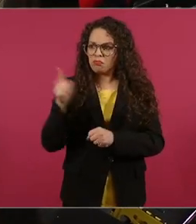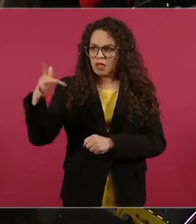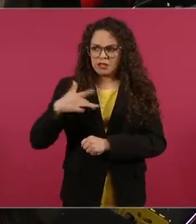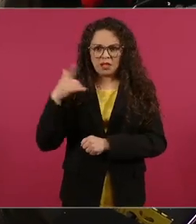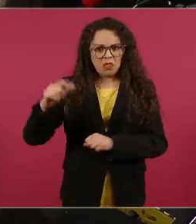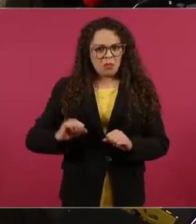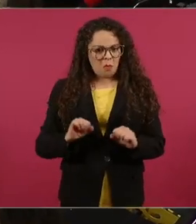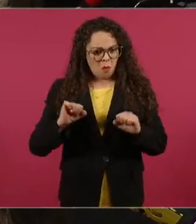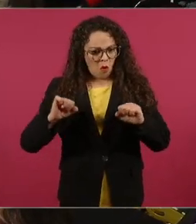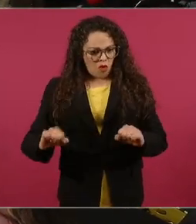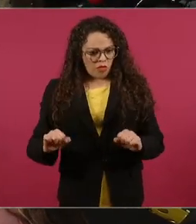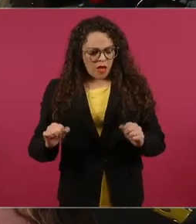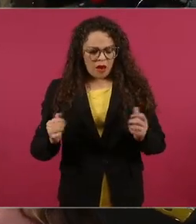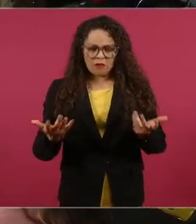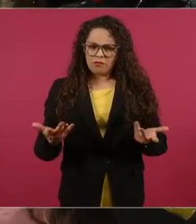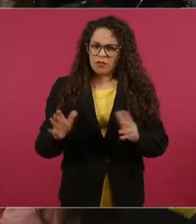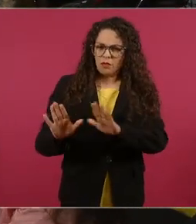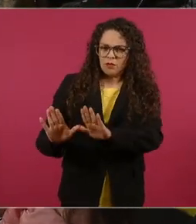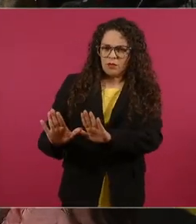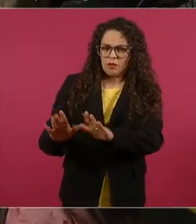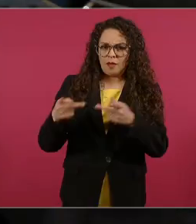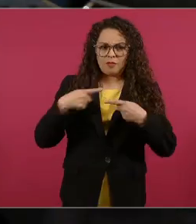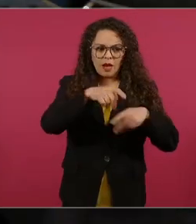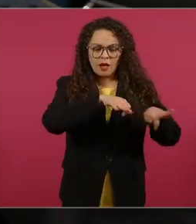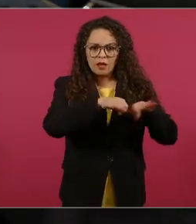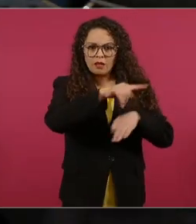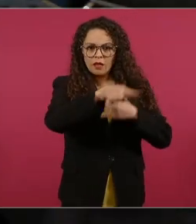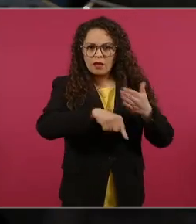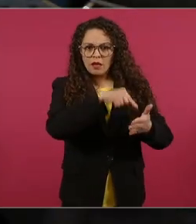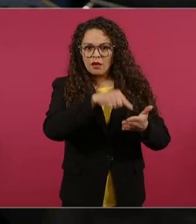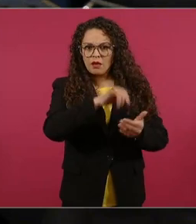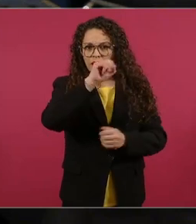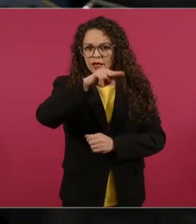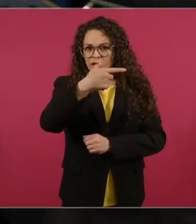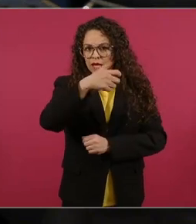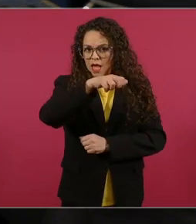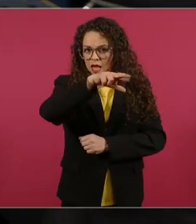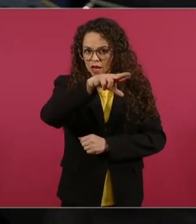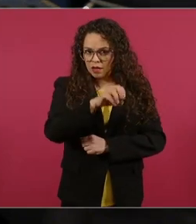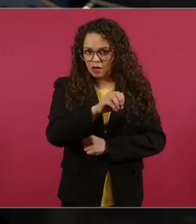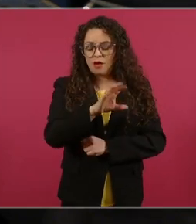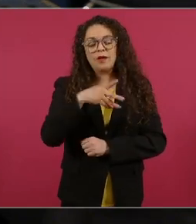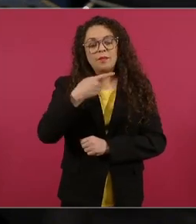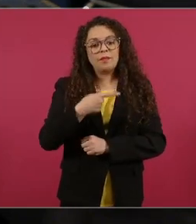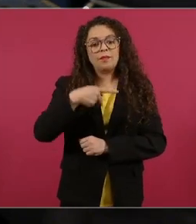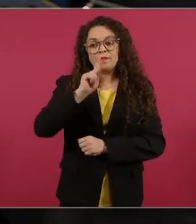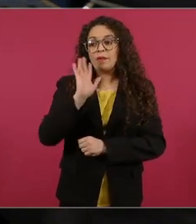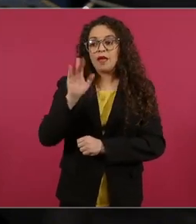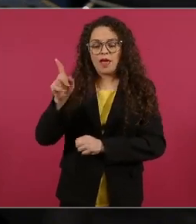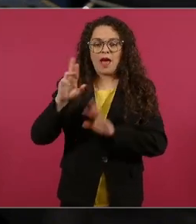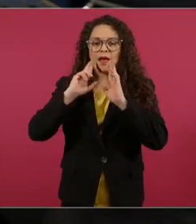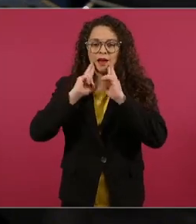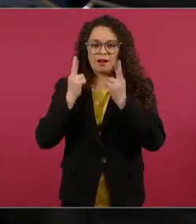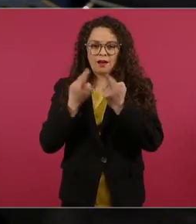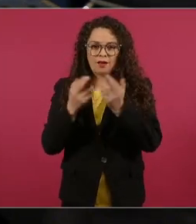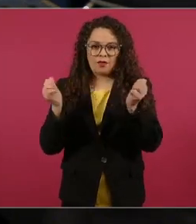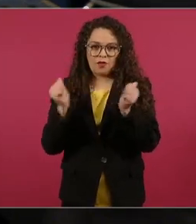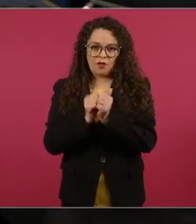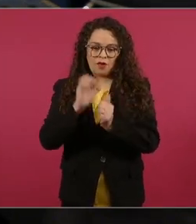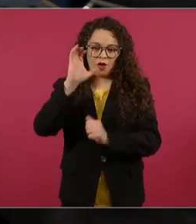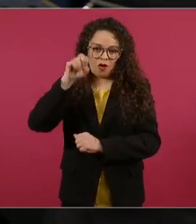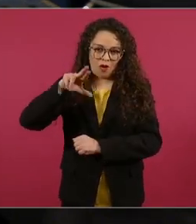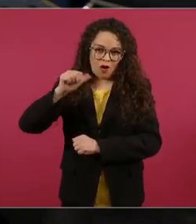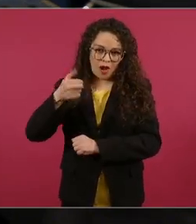del ingenio. Y en esta reunión de la Conagua se planteó que el 10% se use para